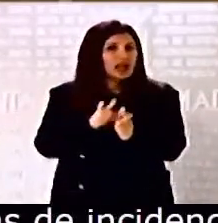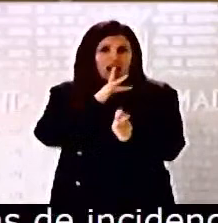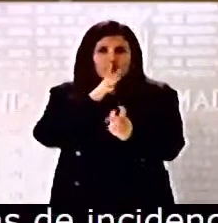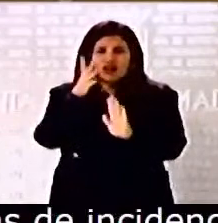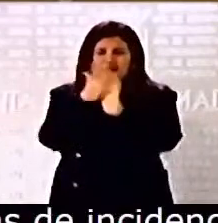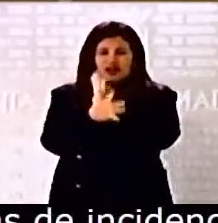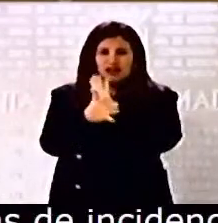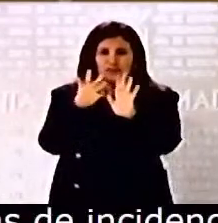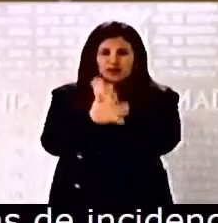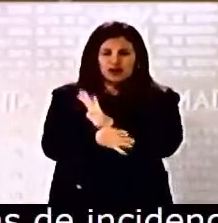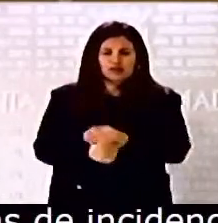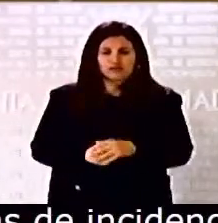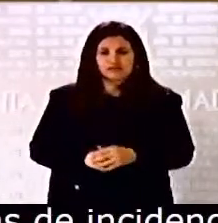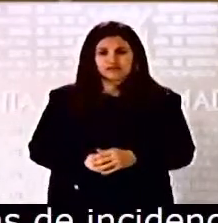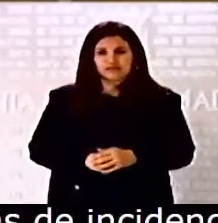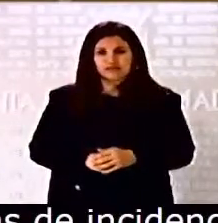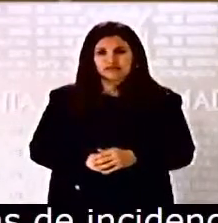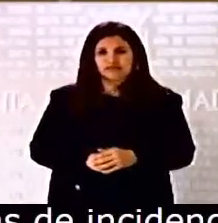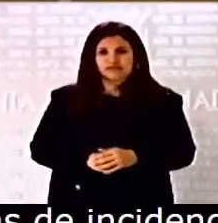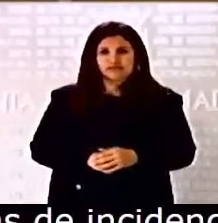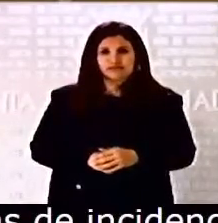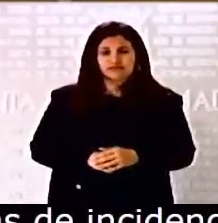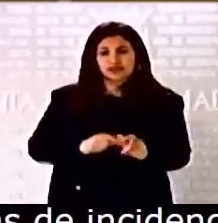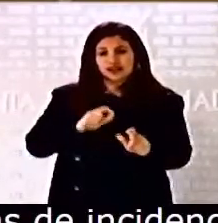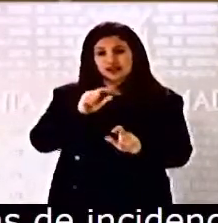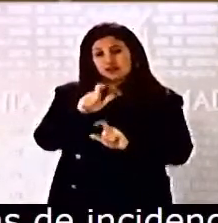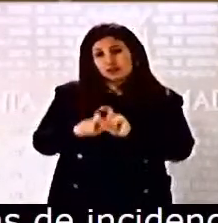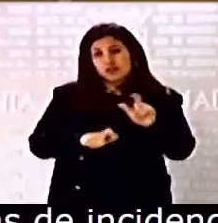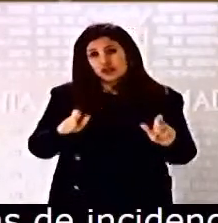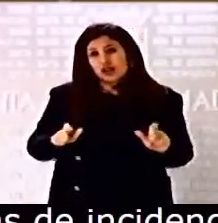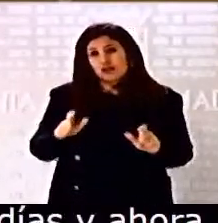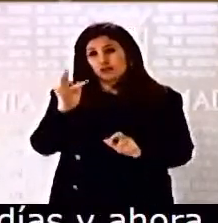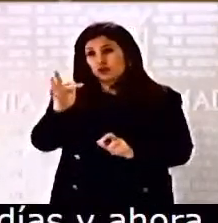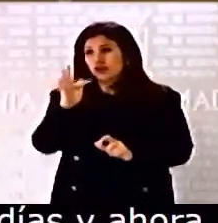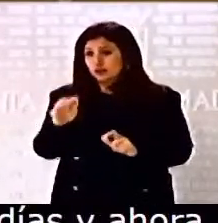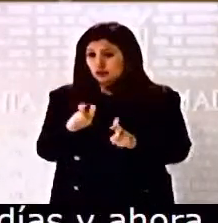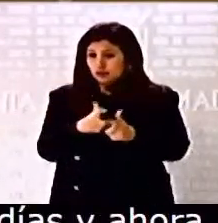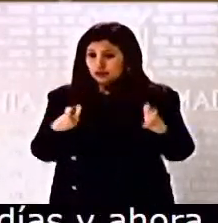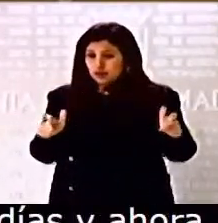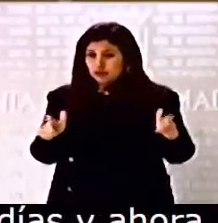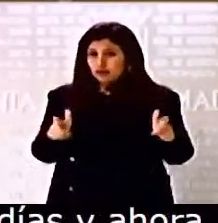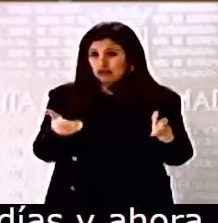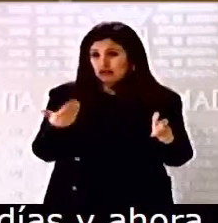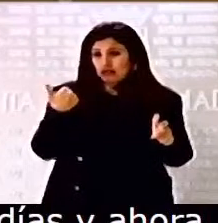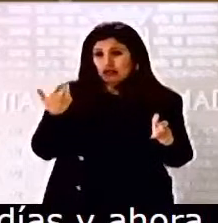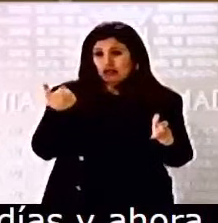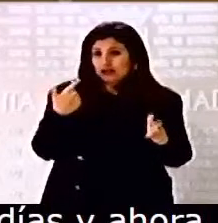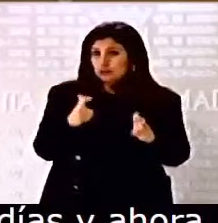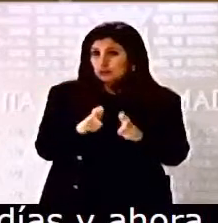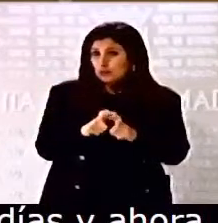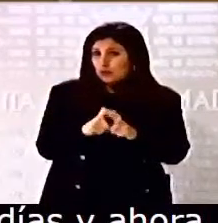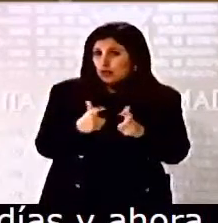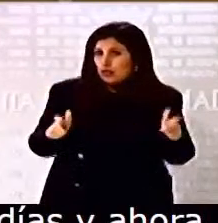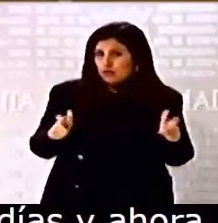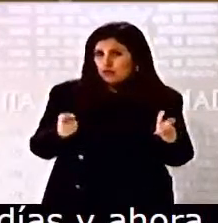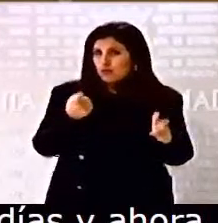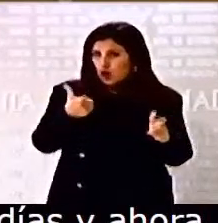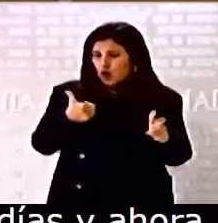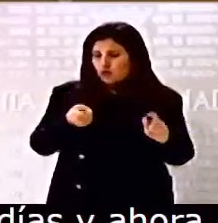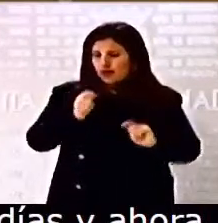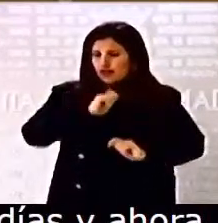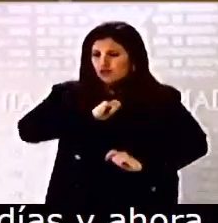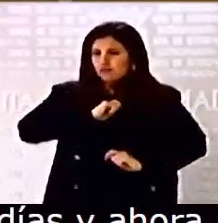explicaré, un ligero repunte que nos tiene preocupados y que nos debe preocupar